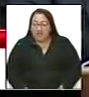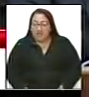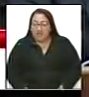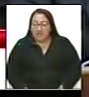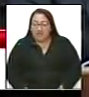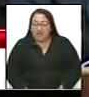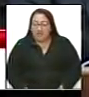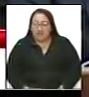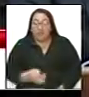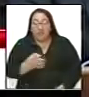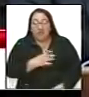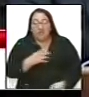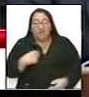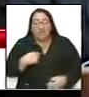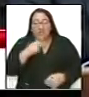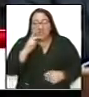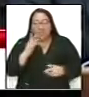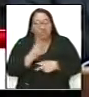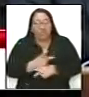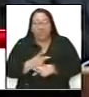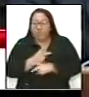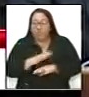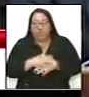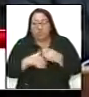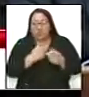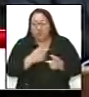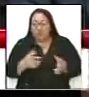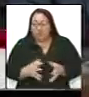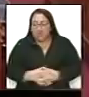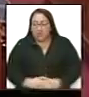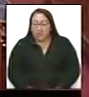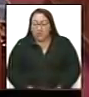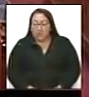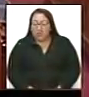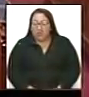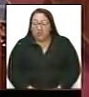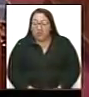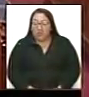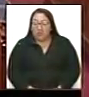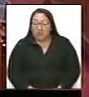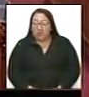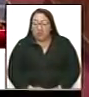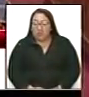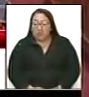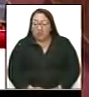lamentablemente el Estado peruano no se está cuidando de todos ellos. Gracias. Congresista García.